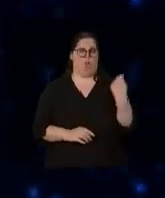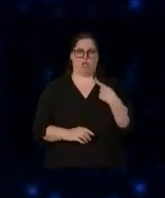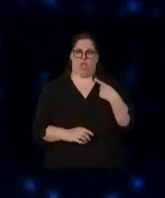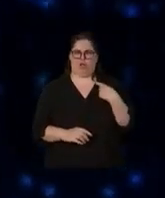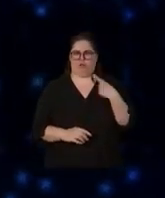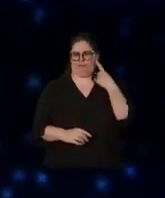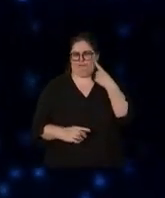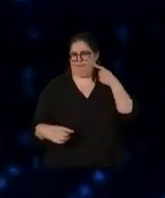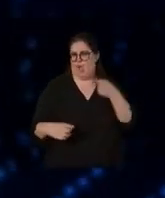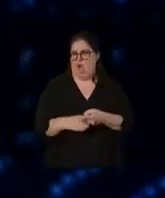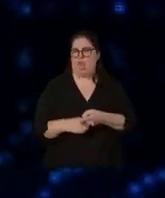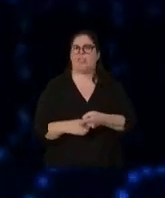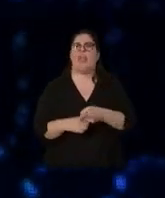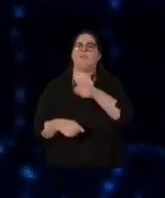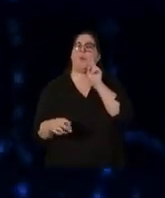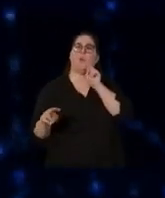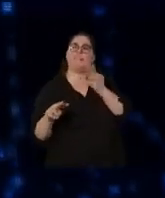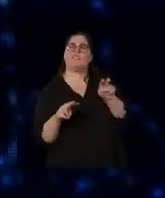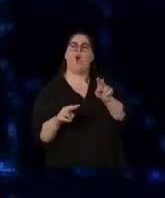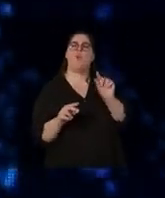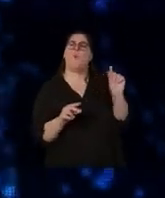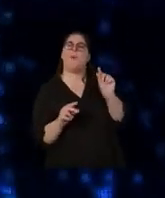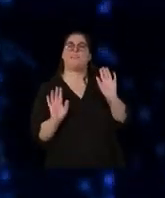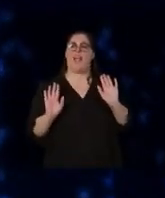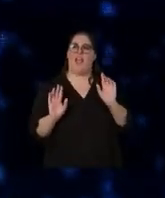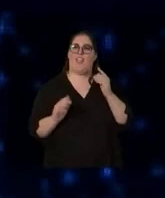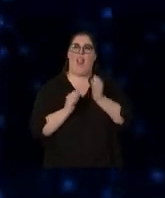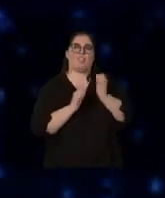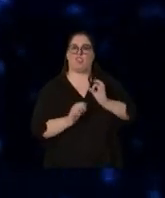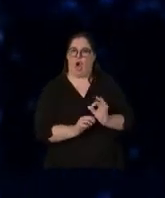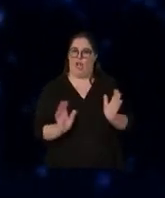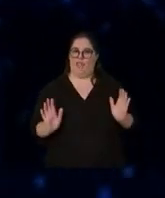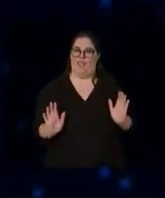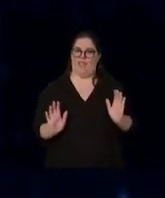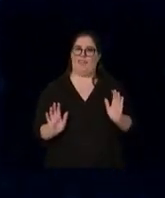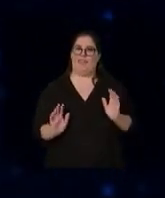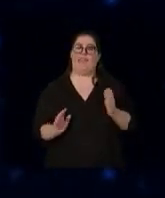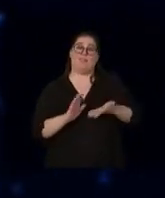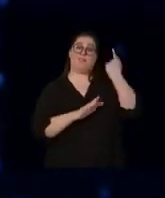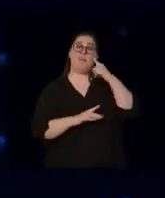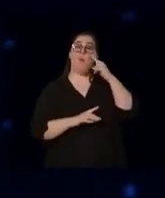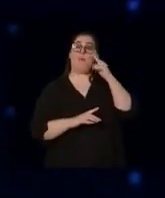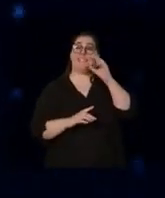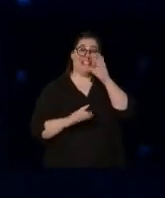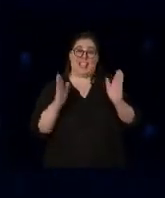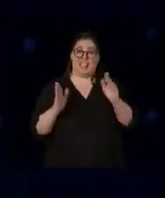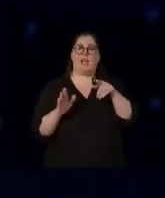en contra y una visión tuerta de la historia. Para nosotros durante los 70 hubo una